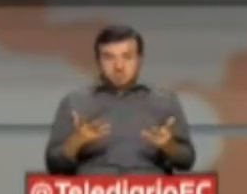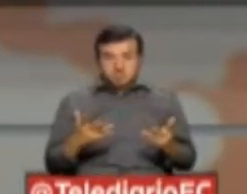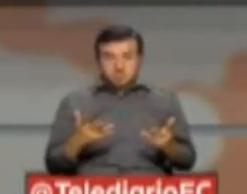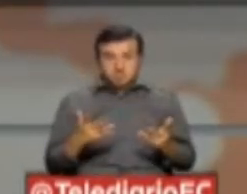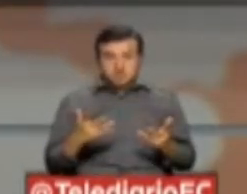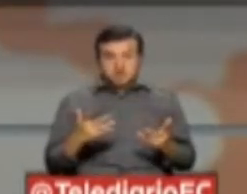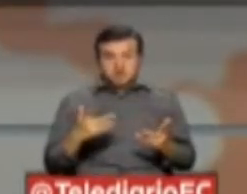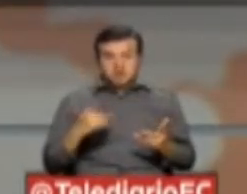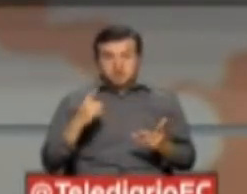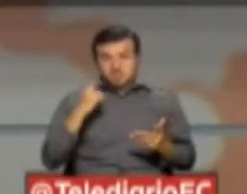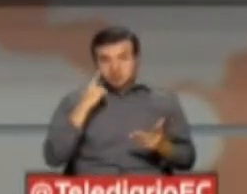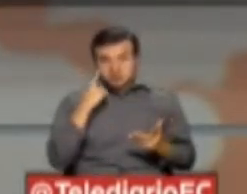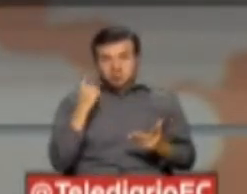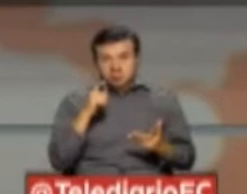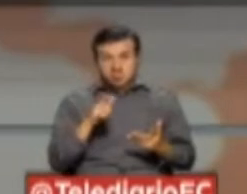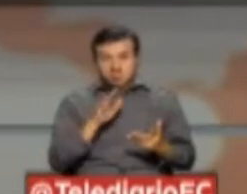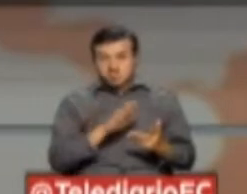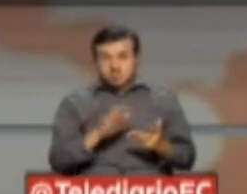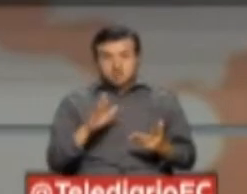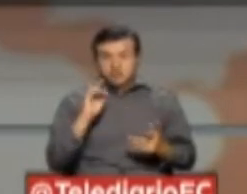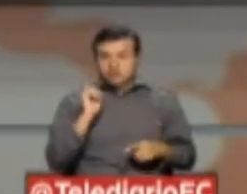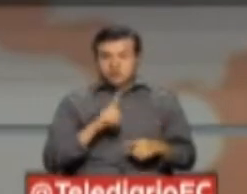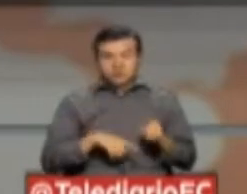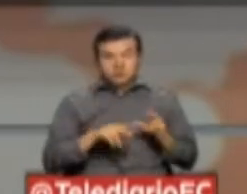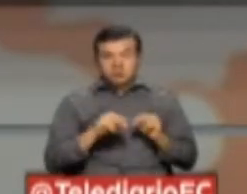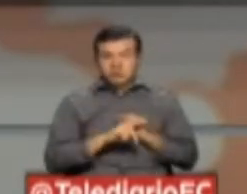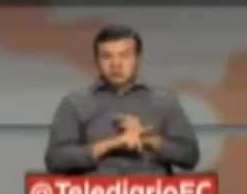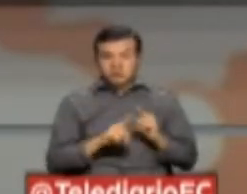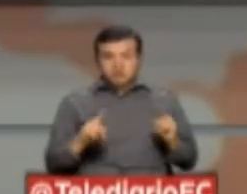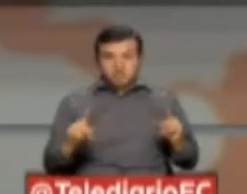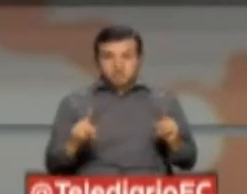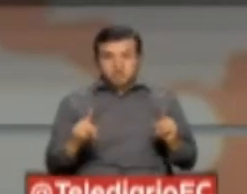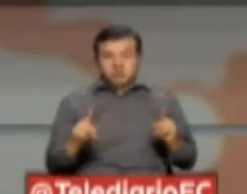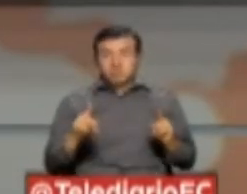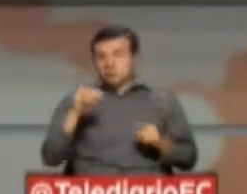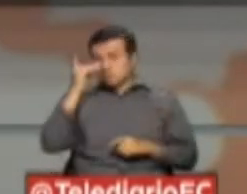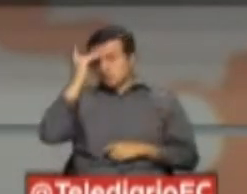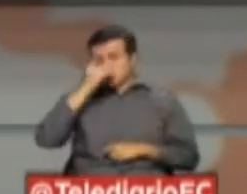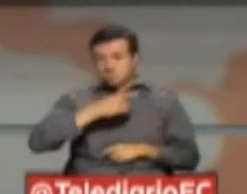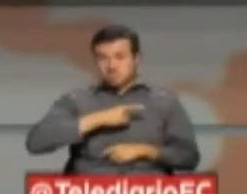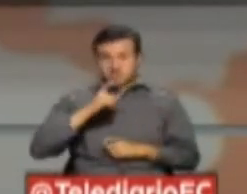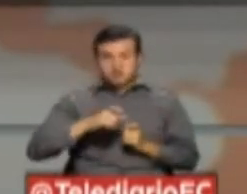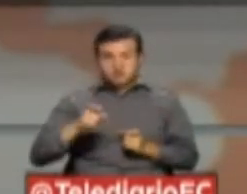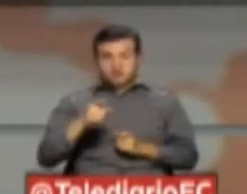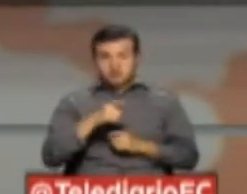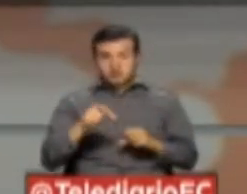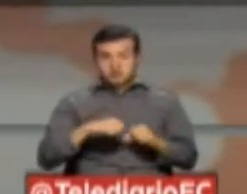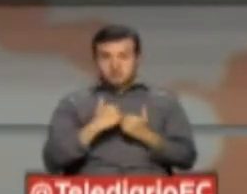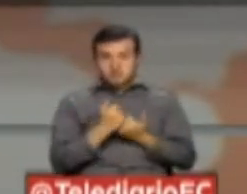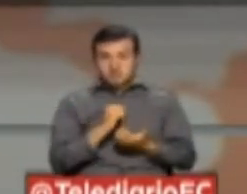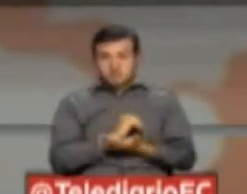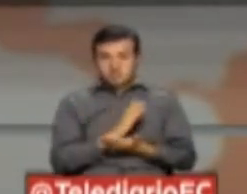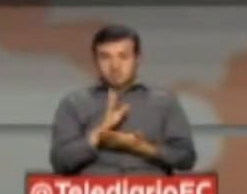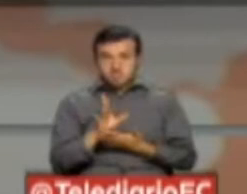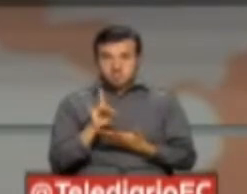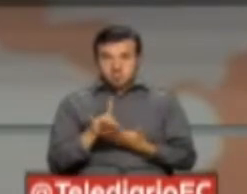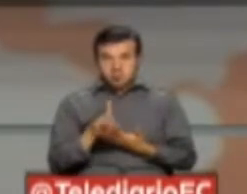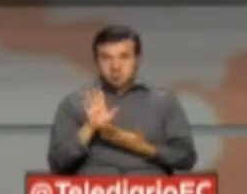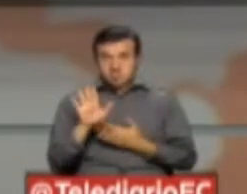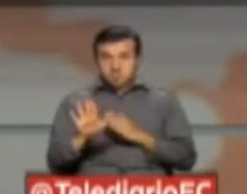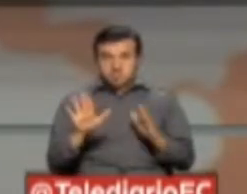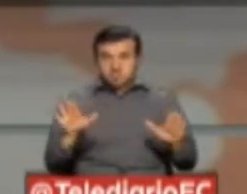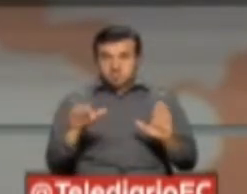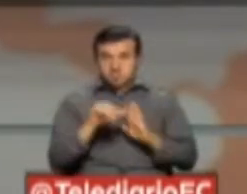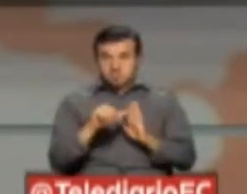resultado en donde no permitamos que en las decisiones de los señores asambleístas para votar por tal o cual